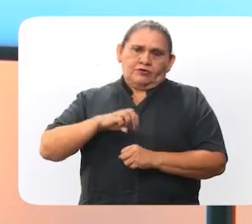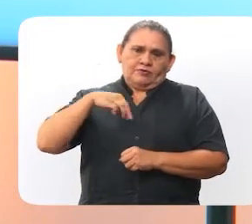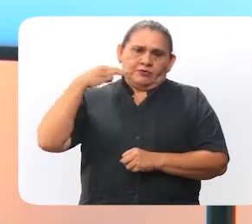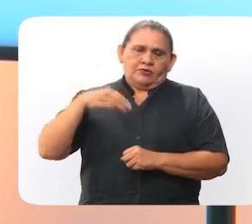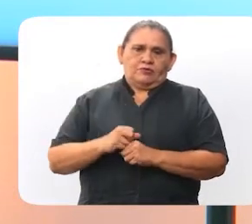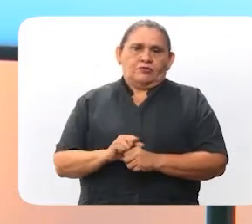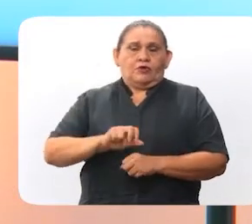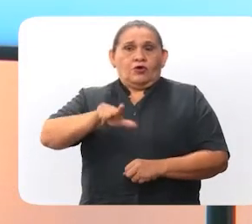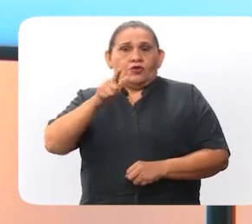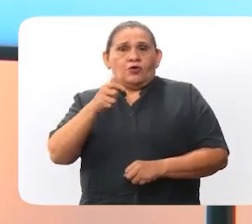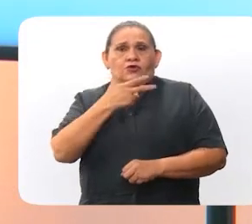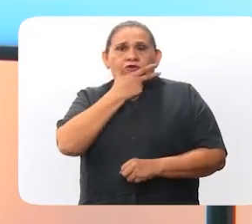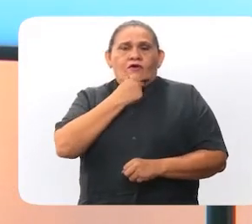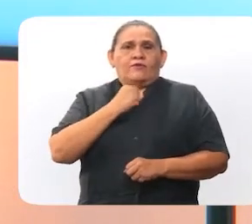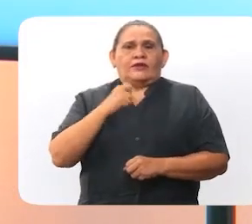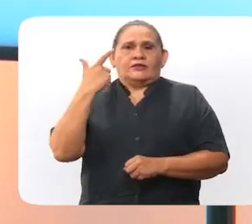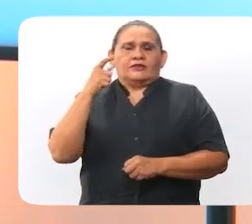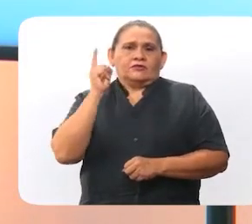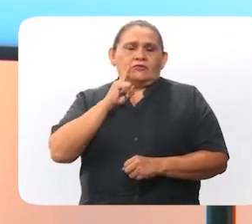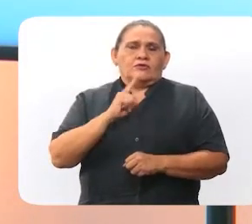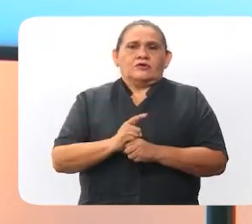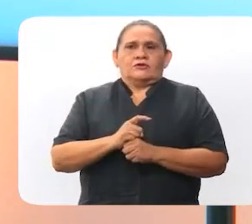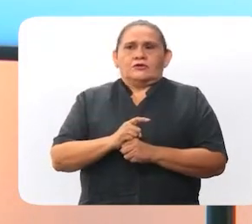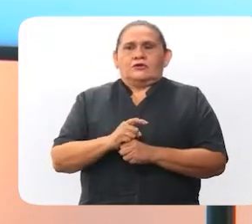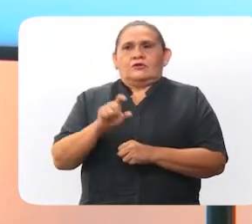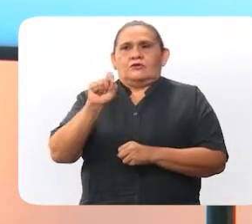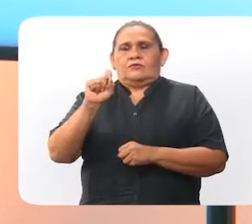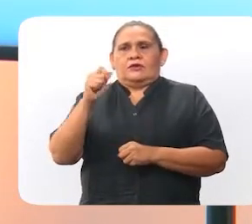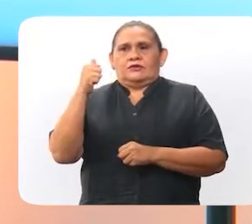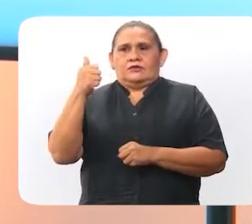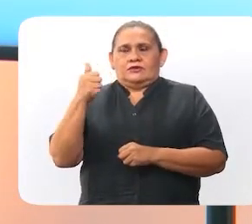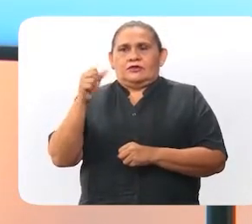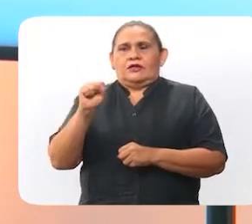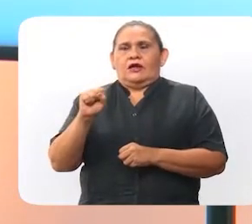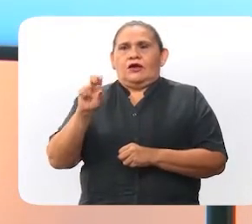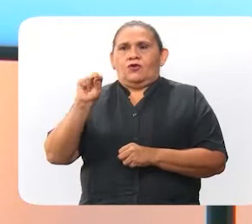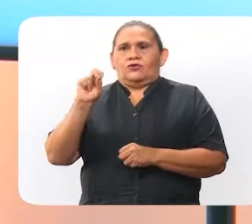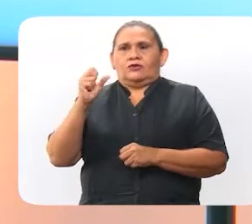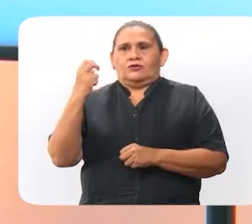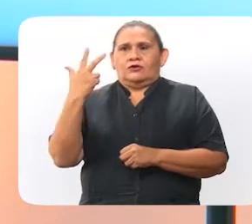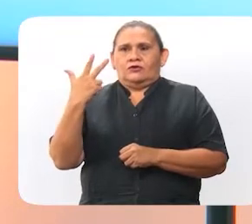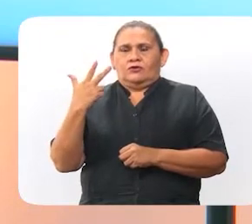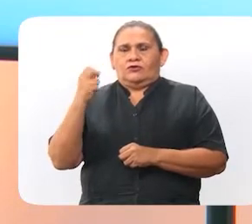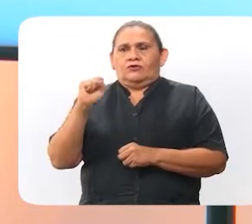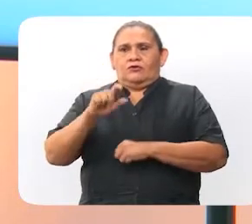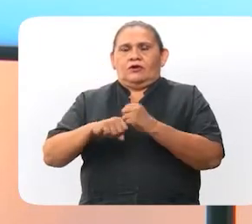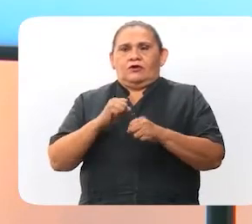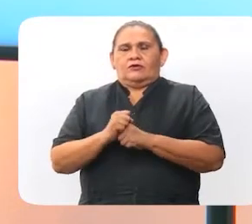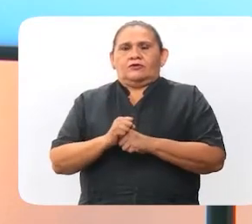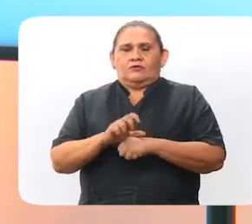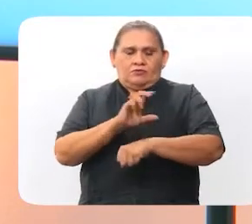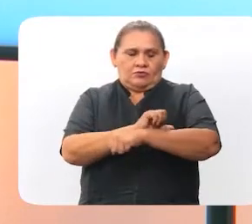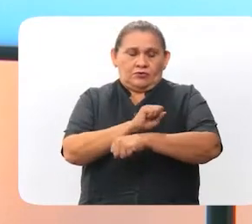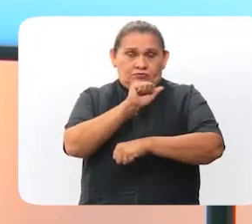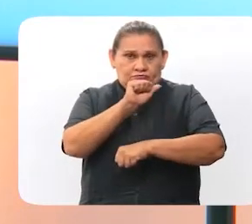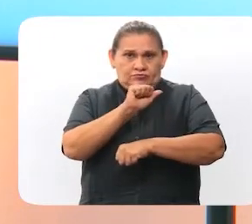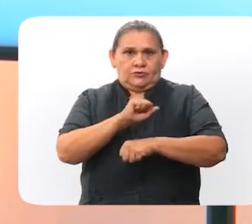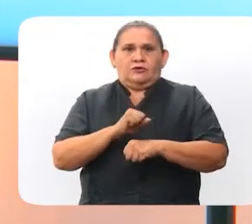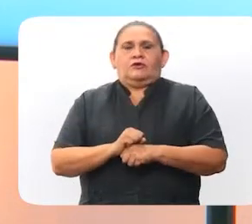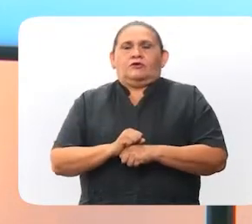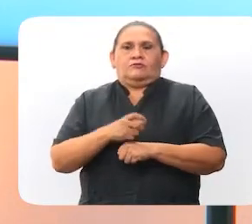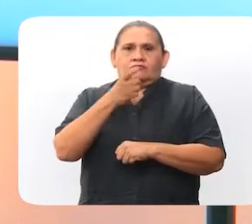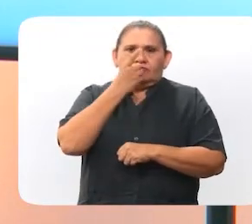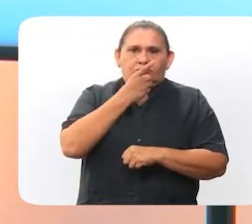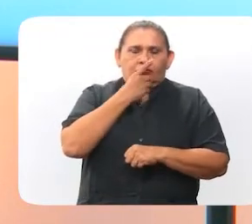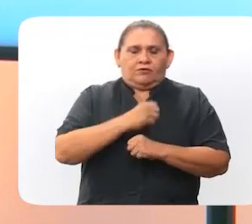12 hombres y 7 mujeres con un rango de edad de 26 a 88 años. Sus principales enfermedades fueron hipertensión arterial,